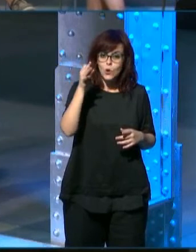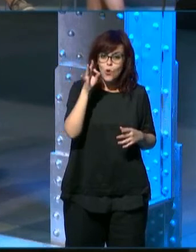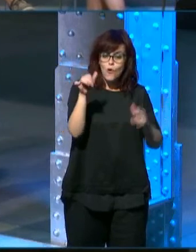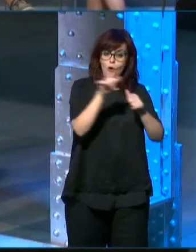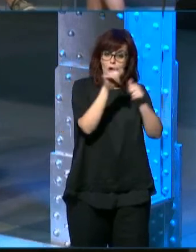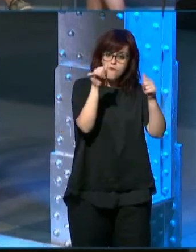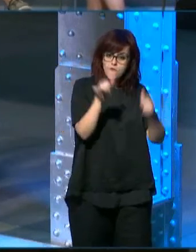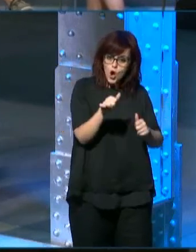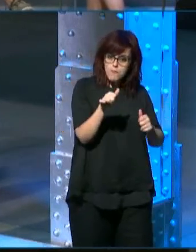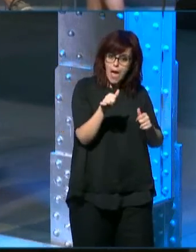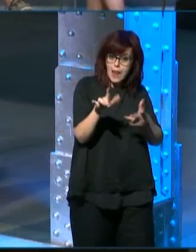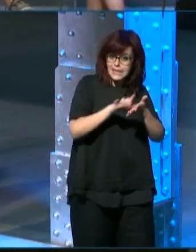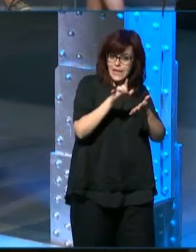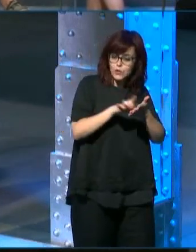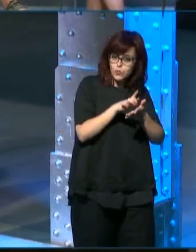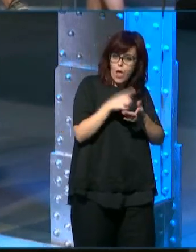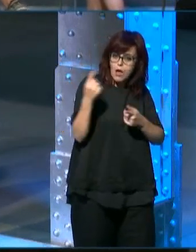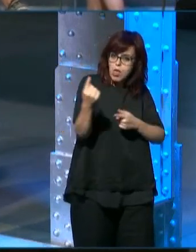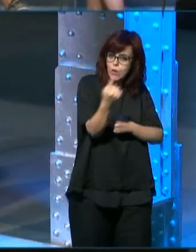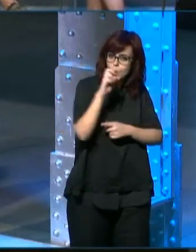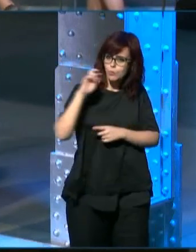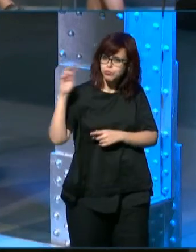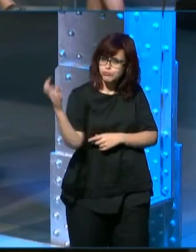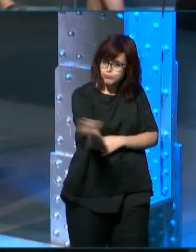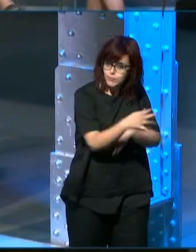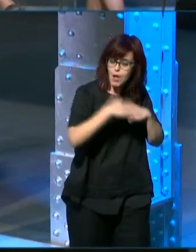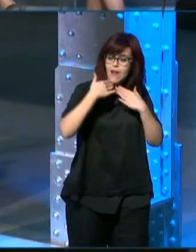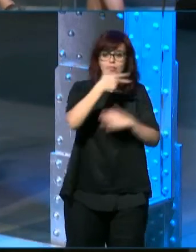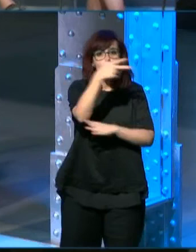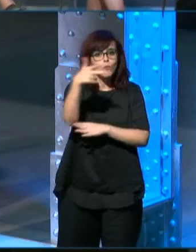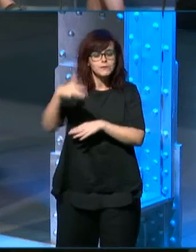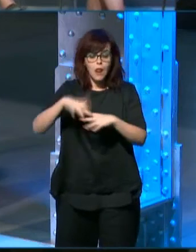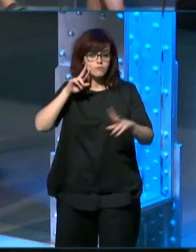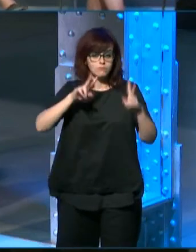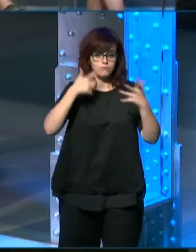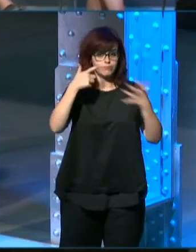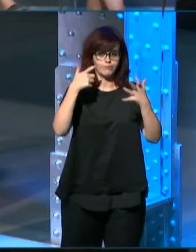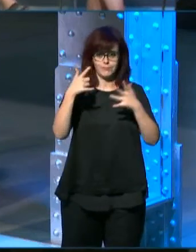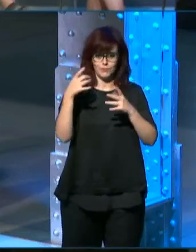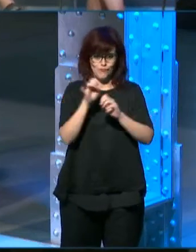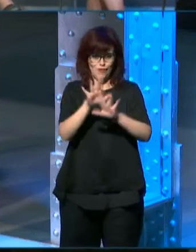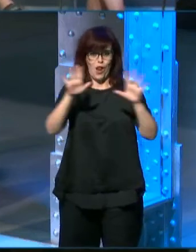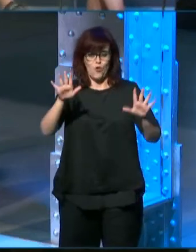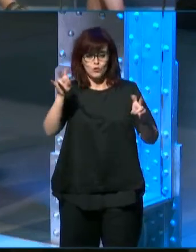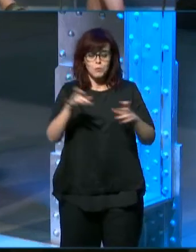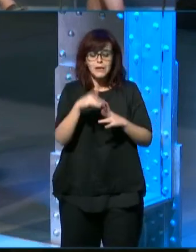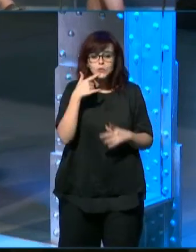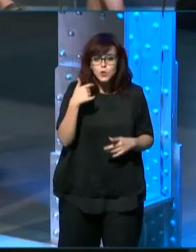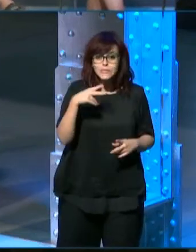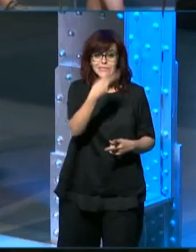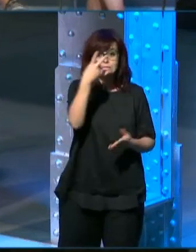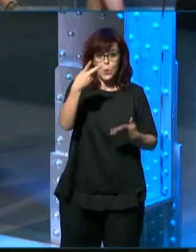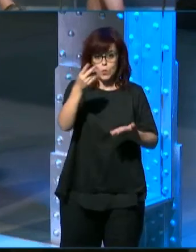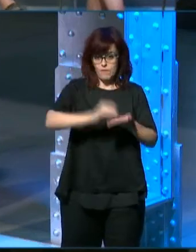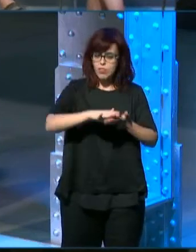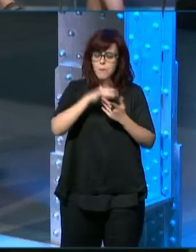maneras de abordar la literatura, que yo creo que este documental es una manera de, o sea, es una cosa muy gráfica, se ve claramente. Yo también es la segunda vez que lo veo